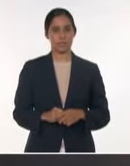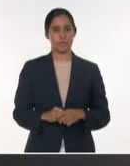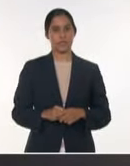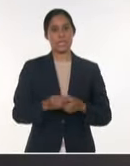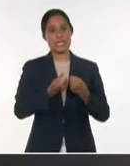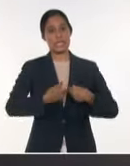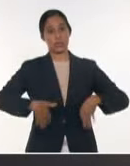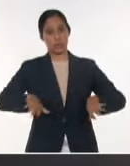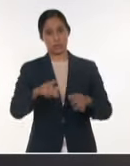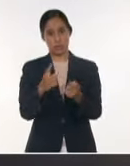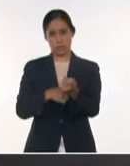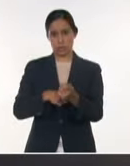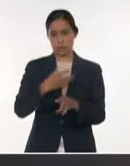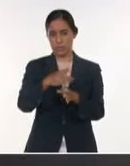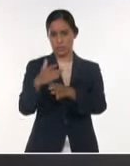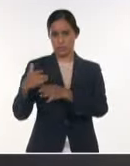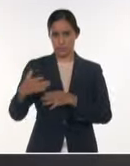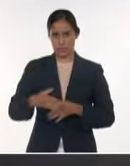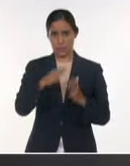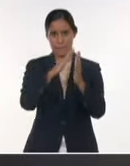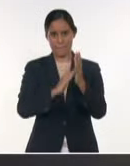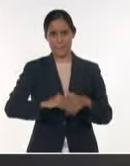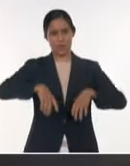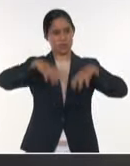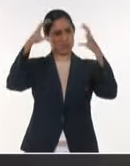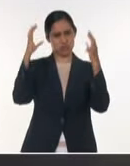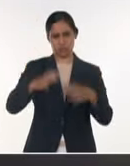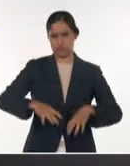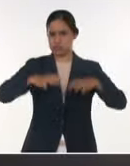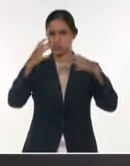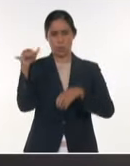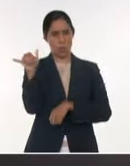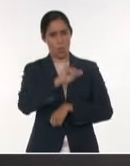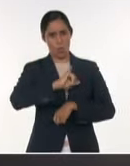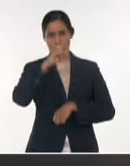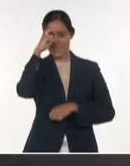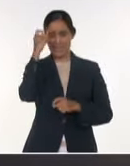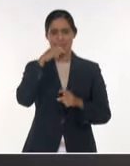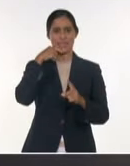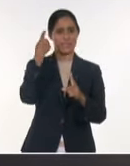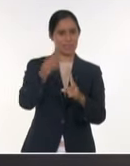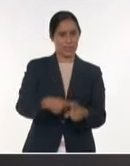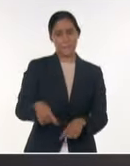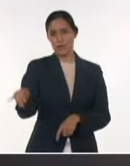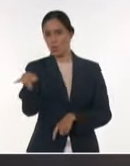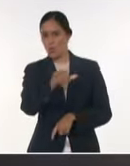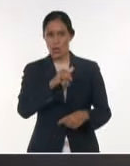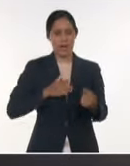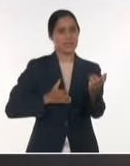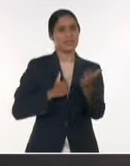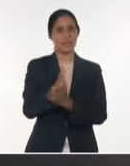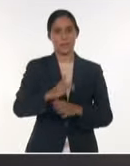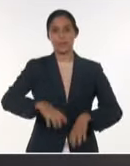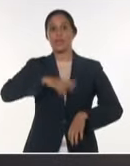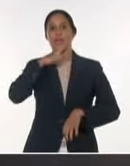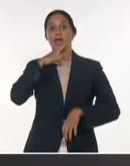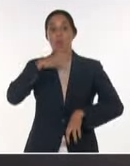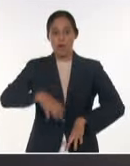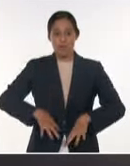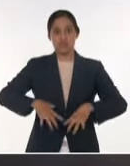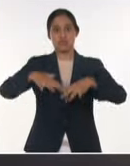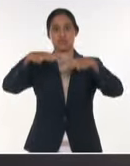durante agosto, que llovió bastante bien durante el mes de agosto y sigue lloviendo en el mes de septiembre, el comportamiento de los embalses no fue muy favorable. O sea, hubo incremento,